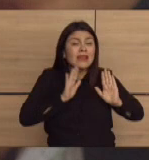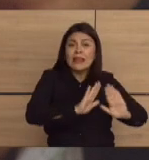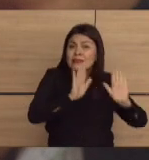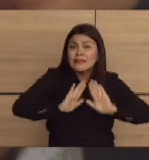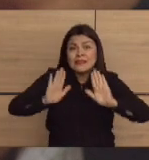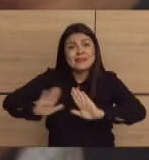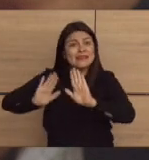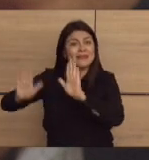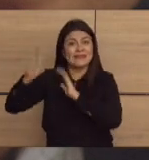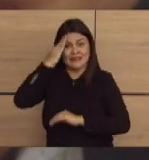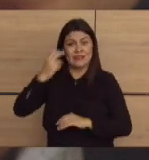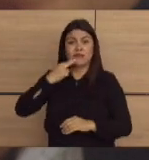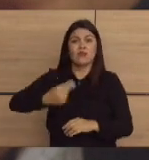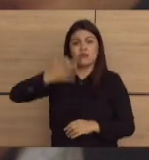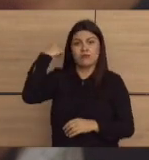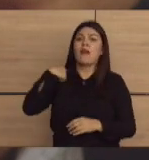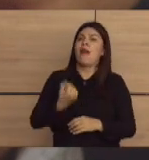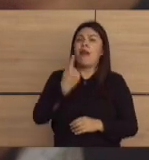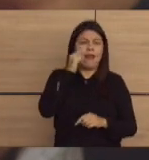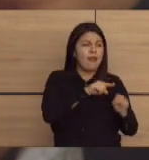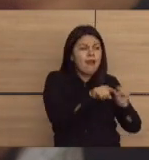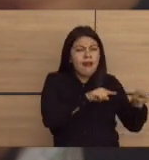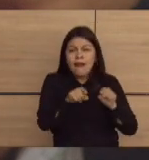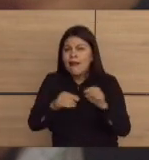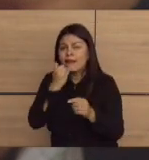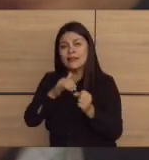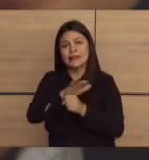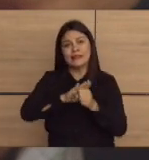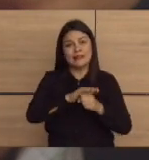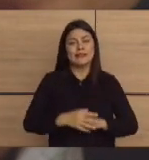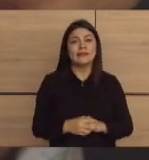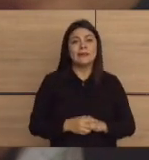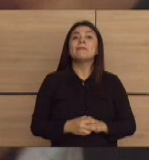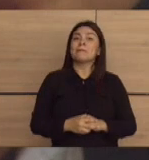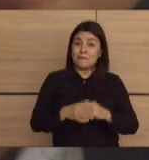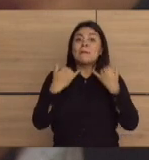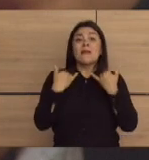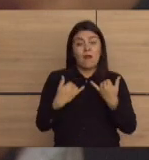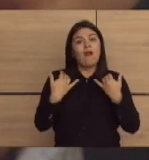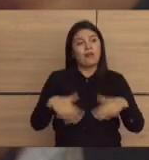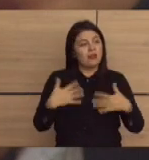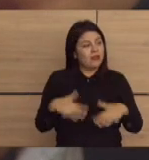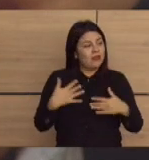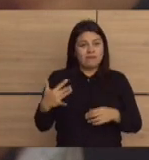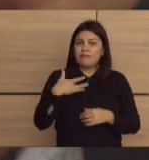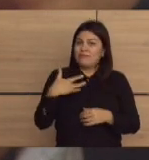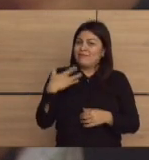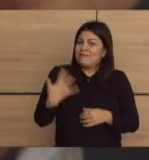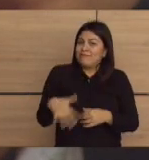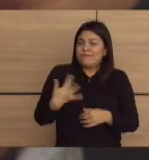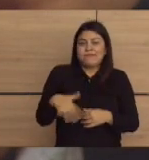es muy importante para entender la personalidad de una nación. Yo realmente me siento motivado de estar esta mañana ante